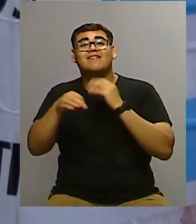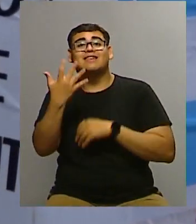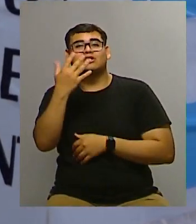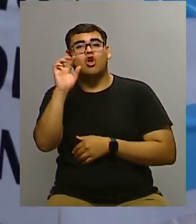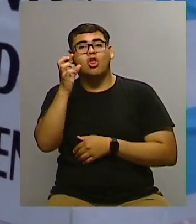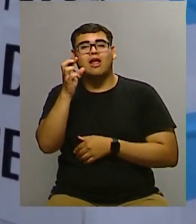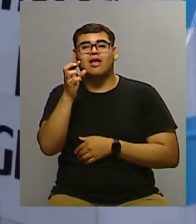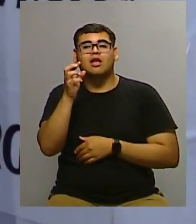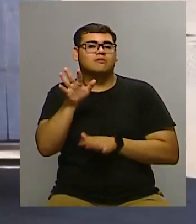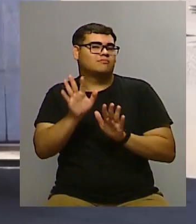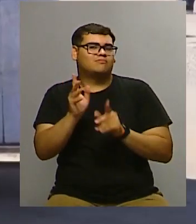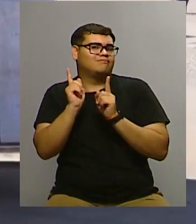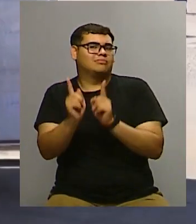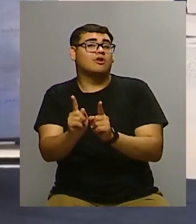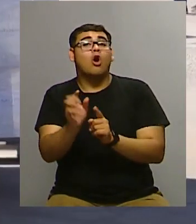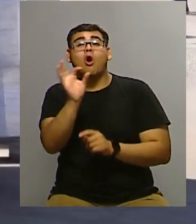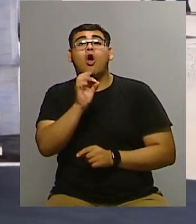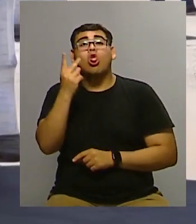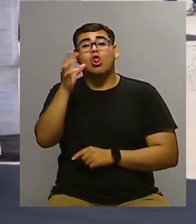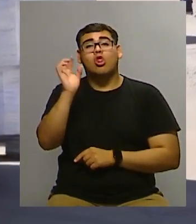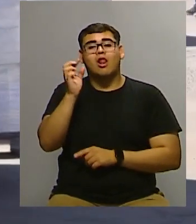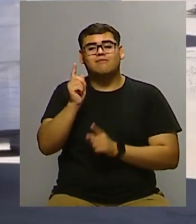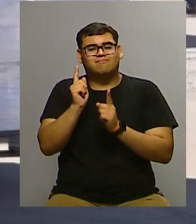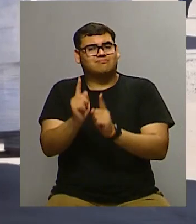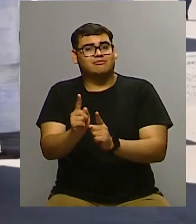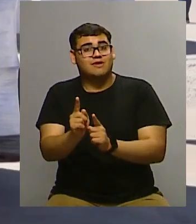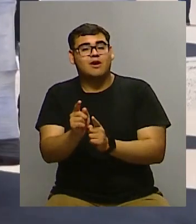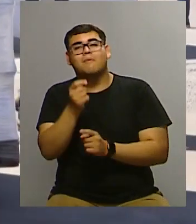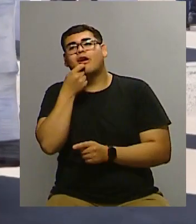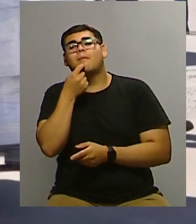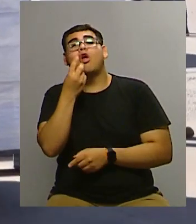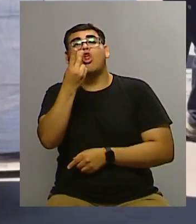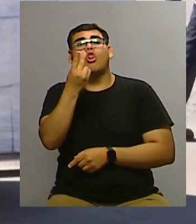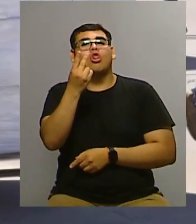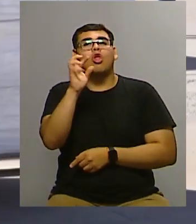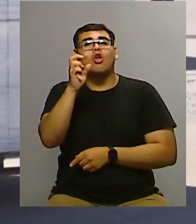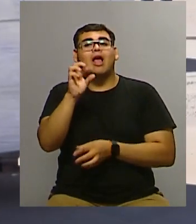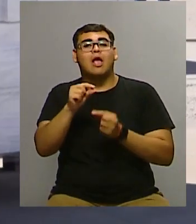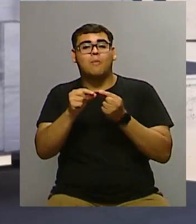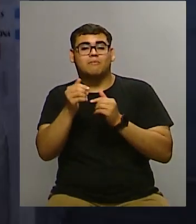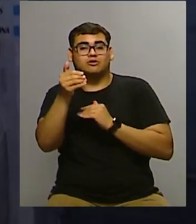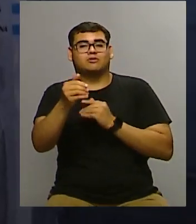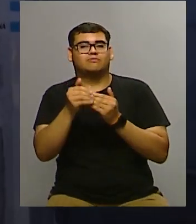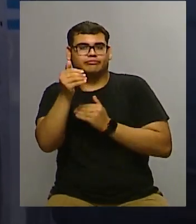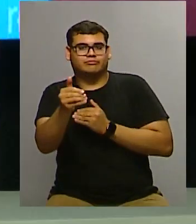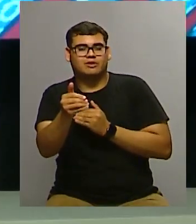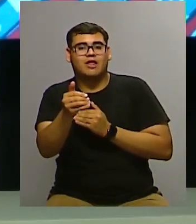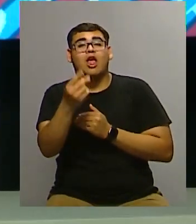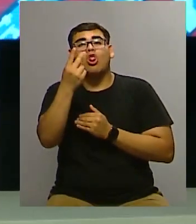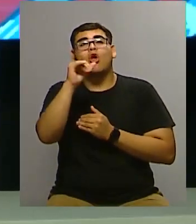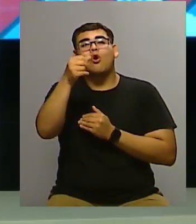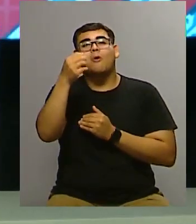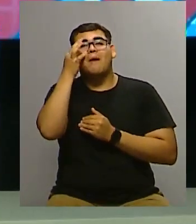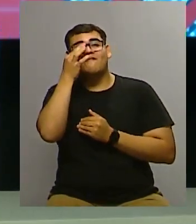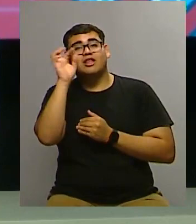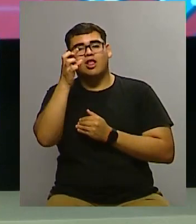$2 y te quedaste en $2. Es muy difícil pasar de $2 a $2,20. Te diría que prácticamente